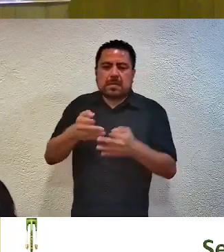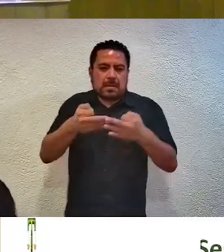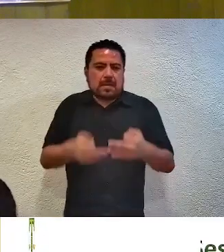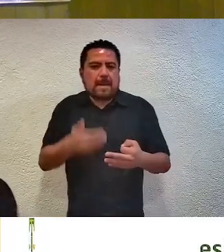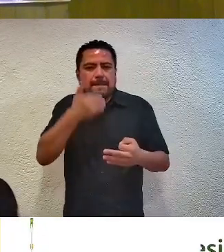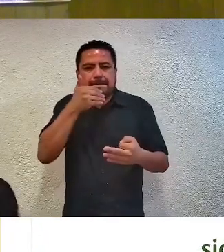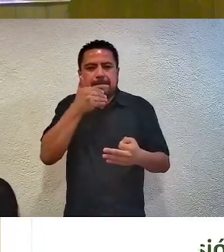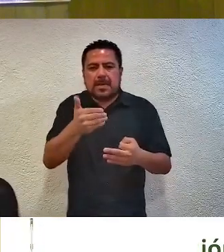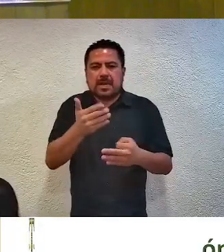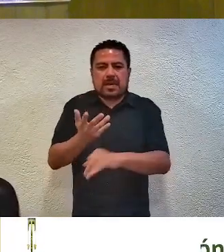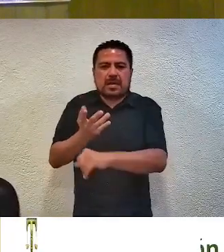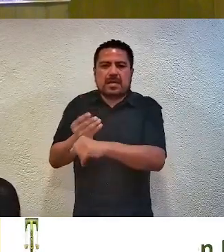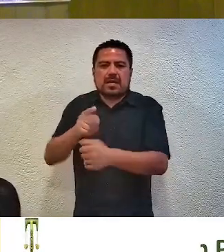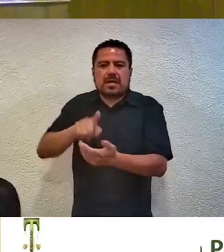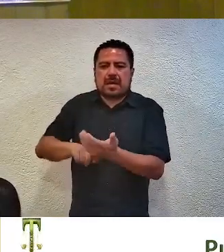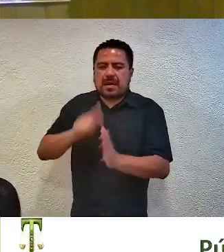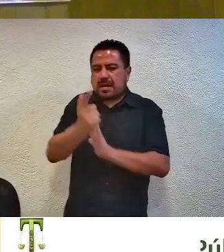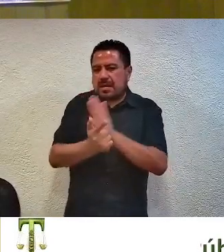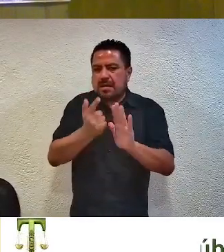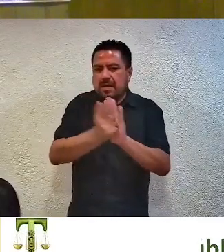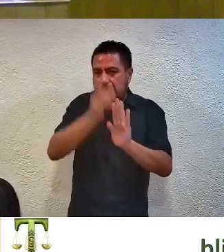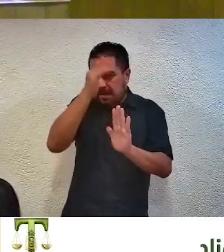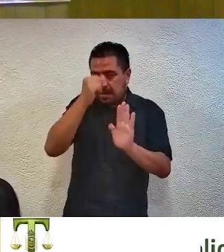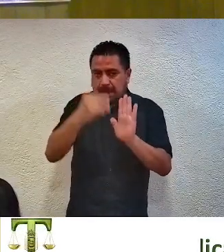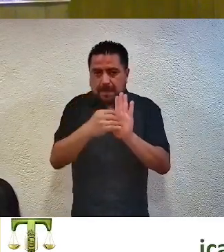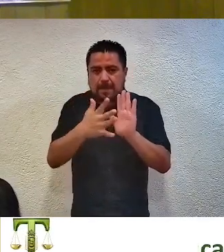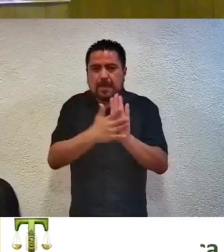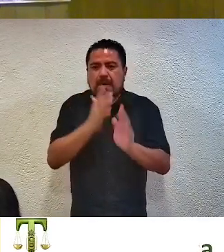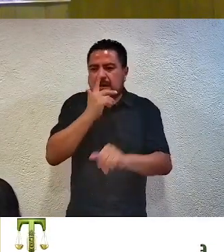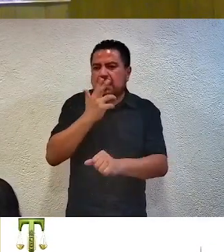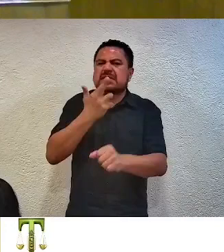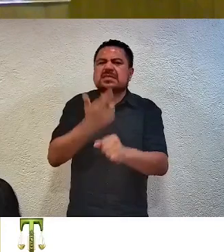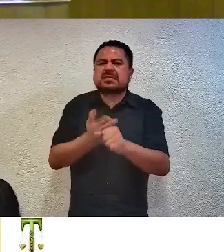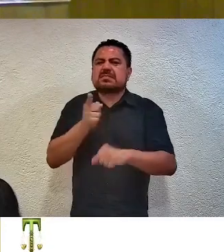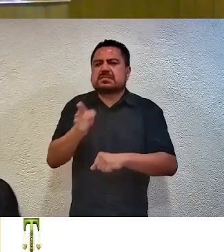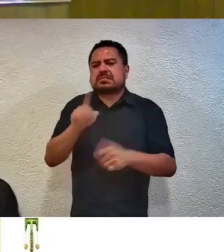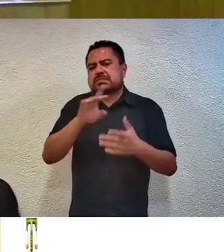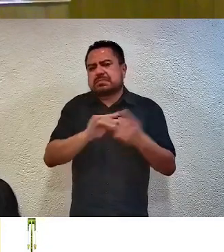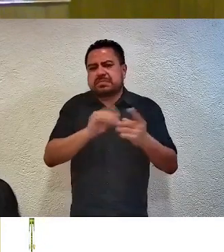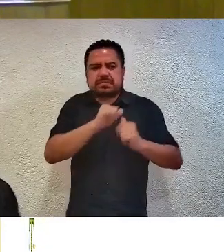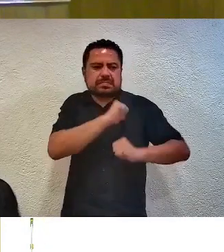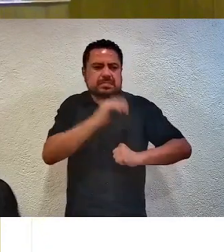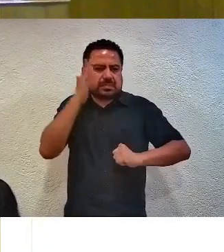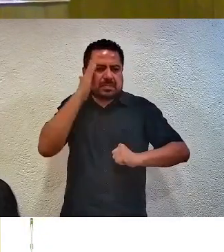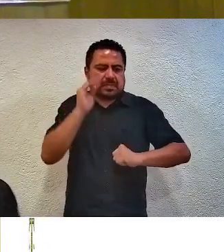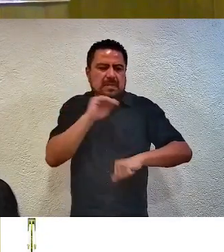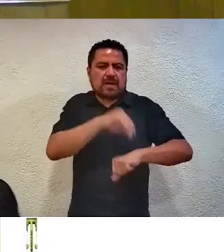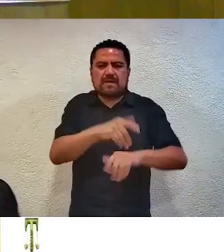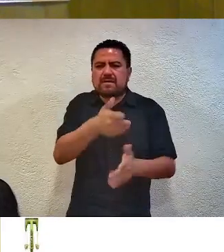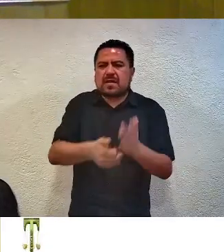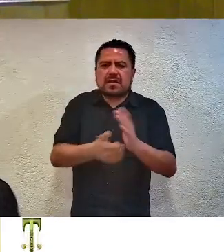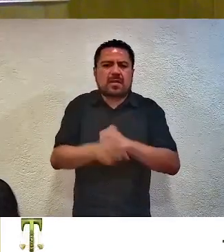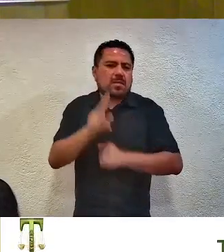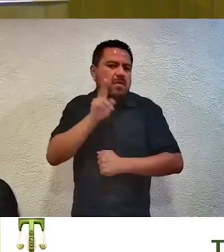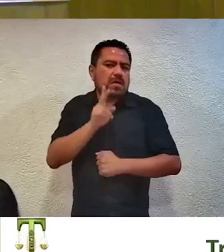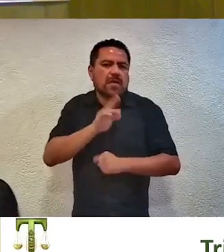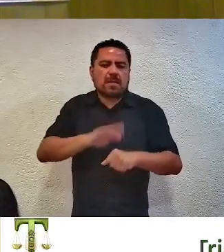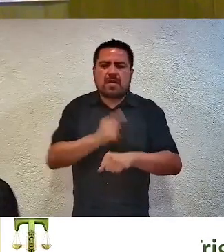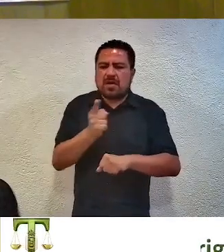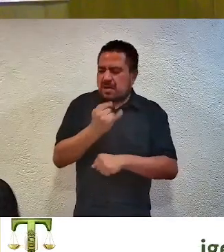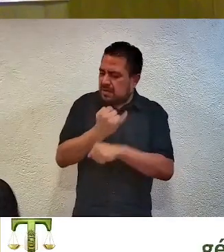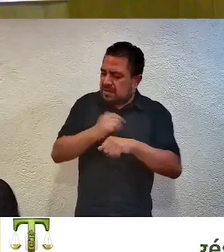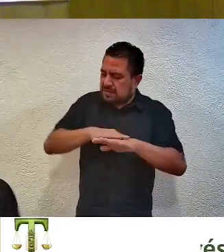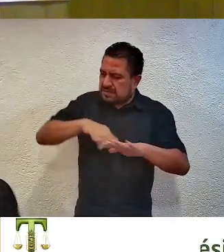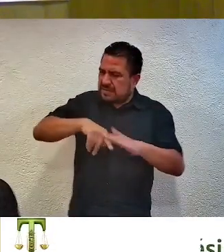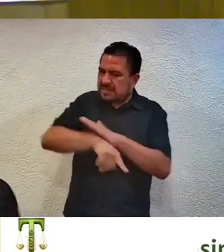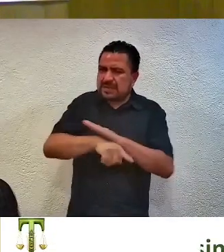y ajustada a la legalidad, pues en el acuerdo en cuestión la responsable aplicó el principio de exhaustividad, ya que se desprende que analizó el